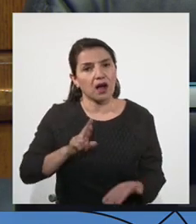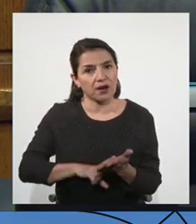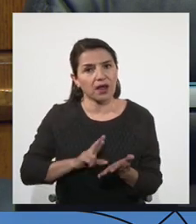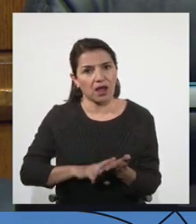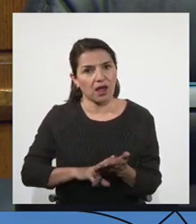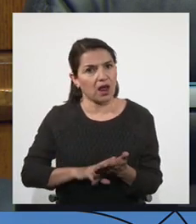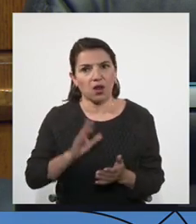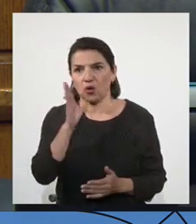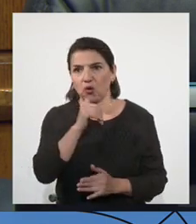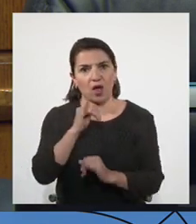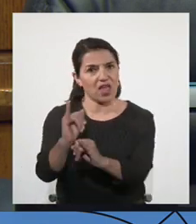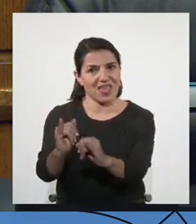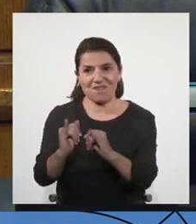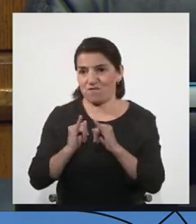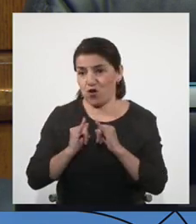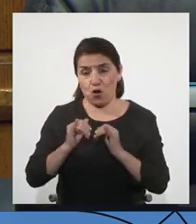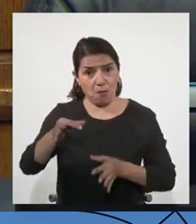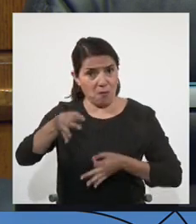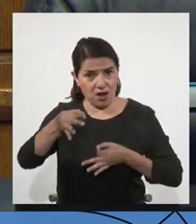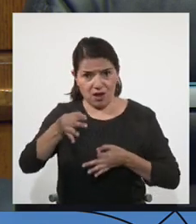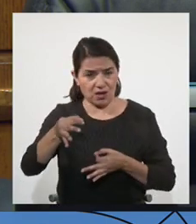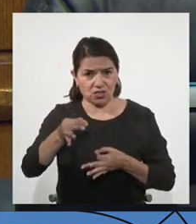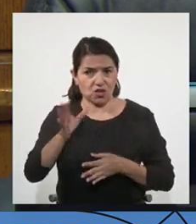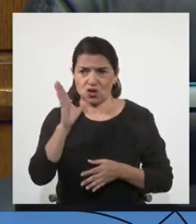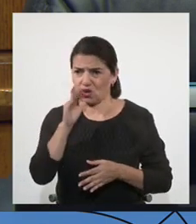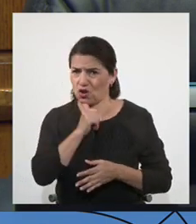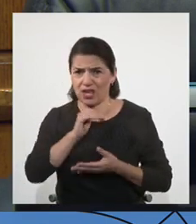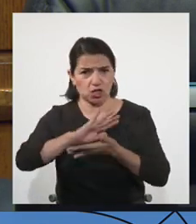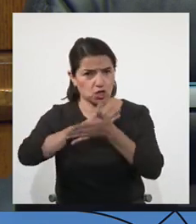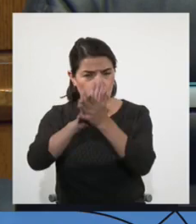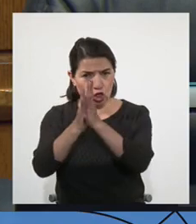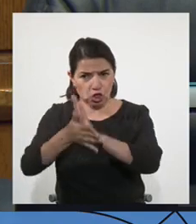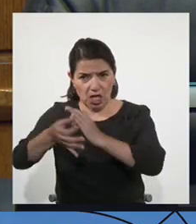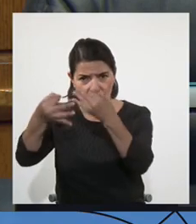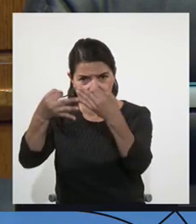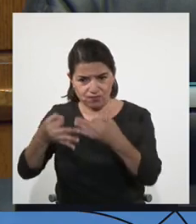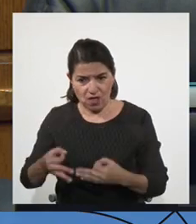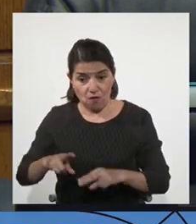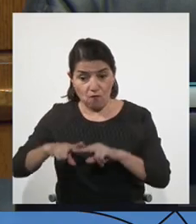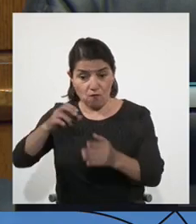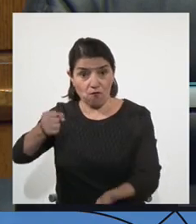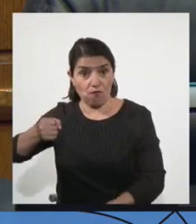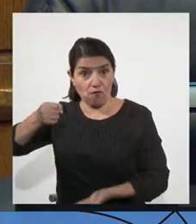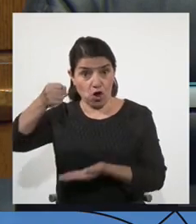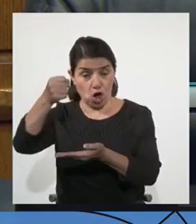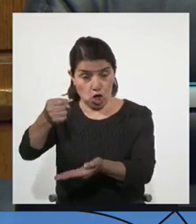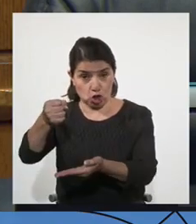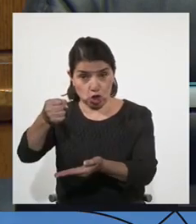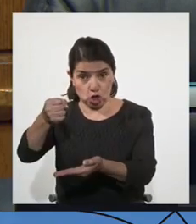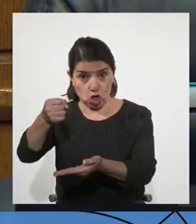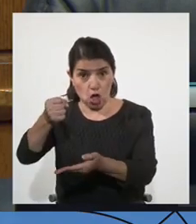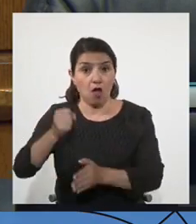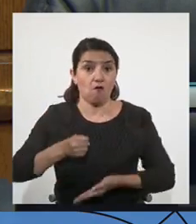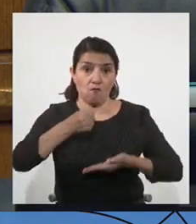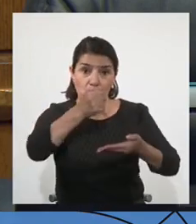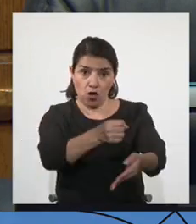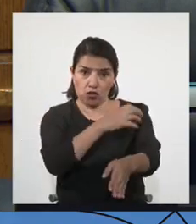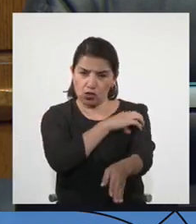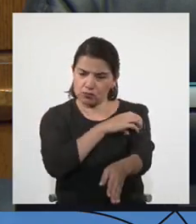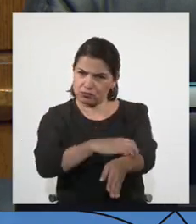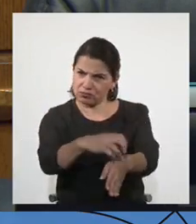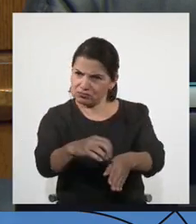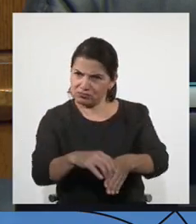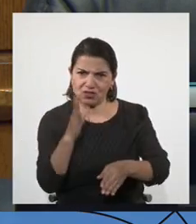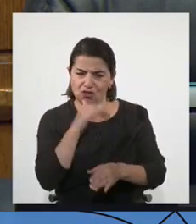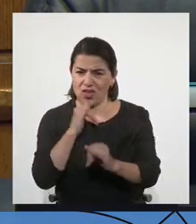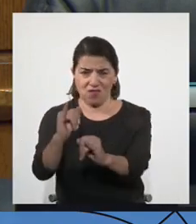nos ha informado ni se ha entregado la totalidad de lo que significa el Fondo Espejo para nuestras regiones. Y eso es el colmo.